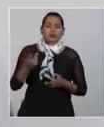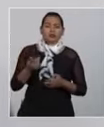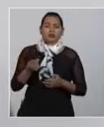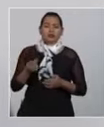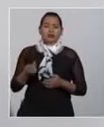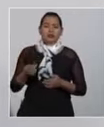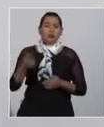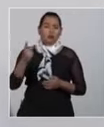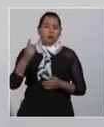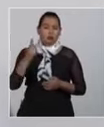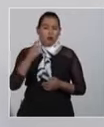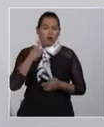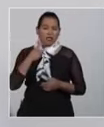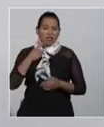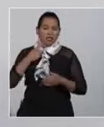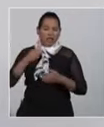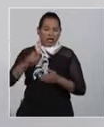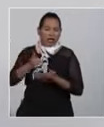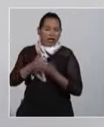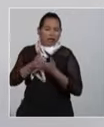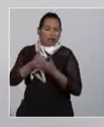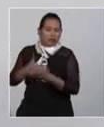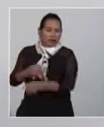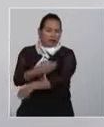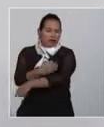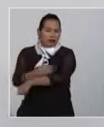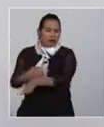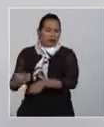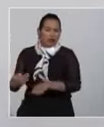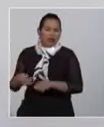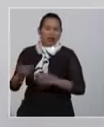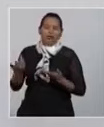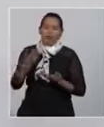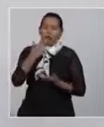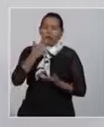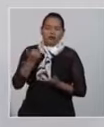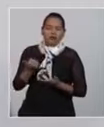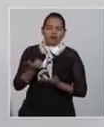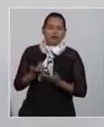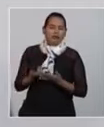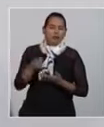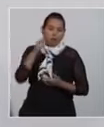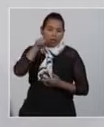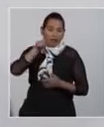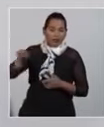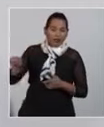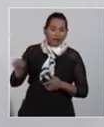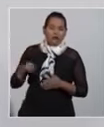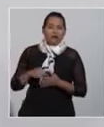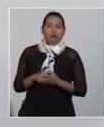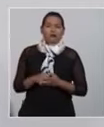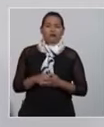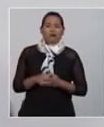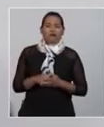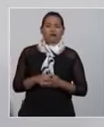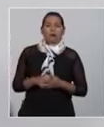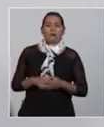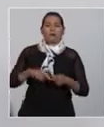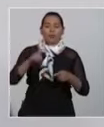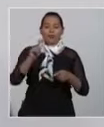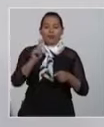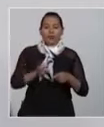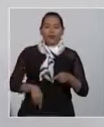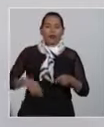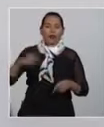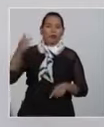sirve absolutamente de nada. Y yo quiero que la política vuelva a ser útil. Hay que quitarle la política a los políticos y devolverse